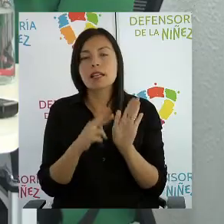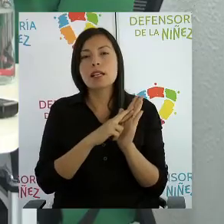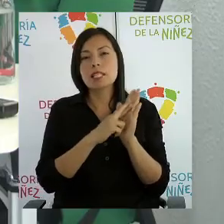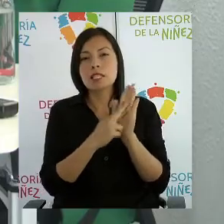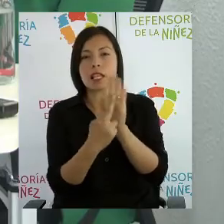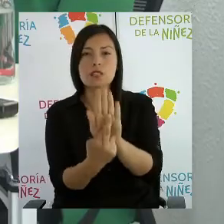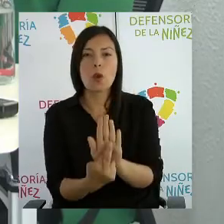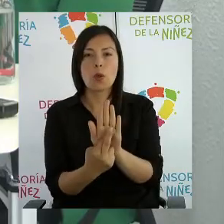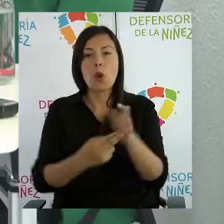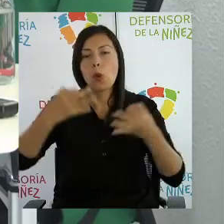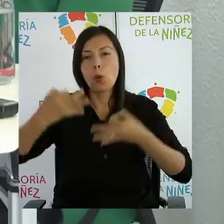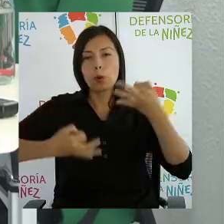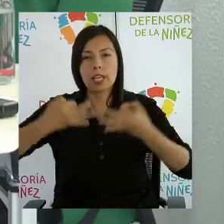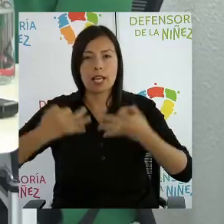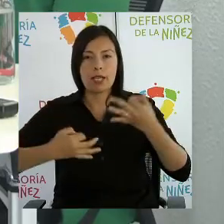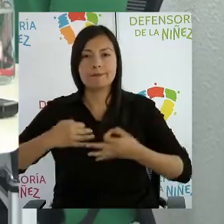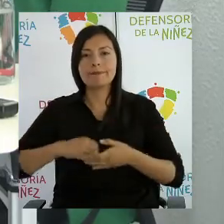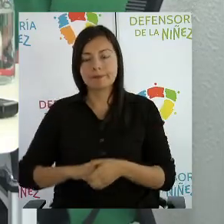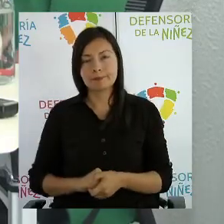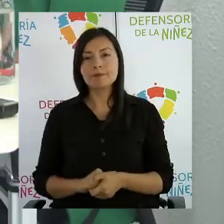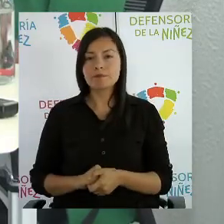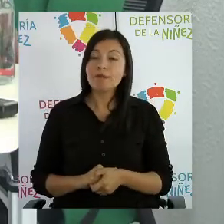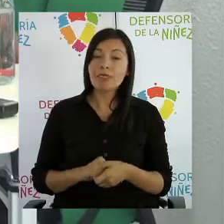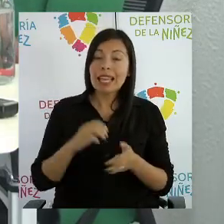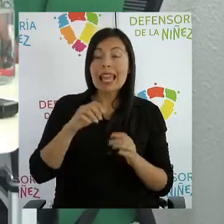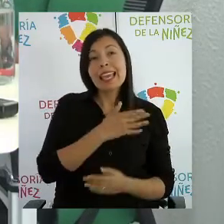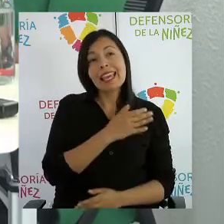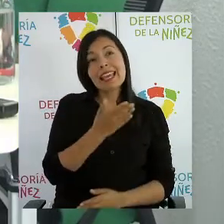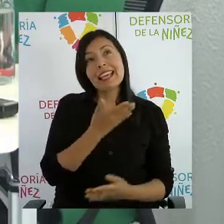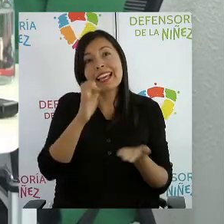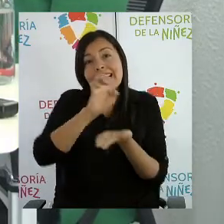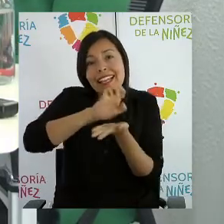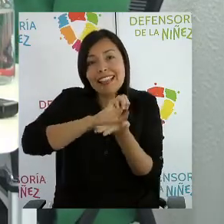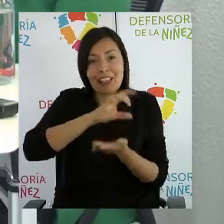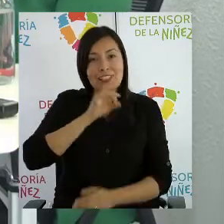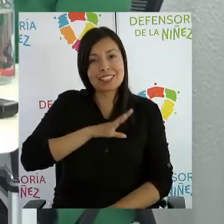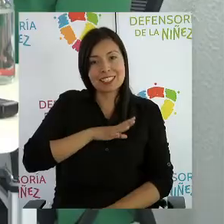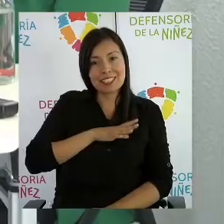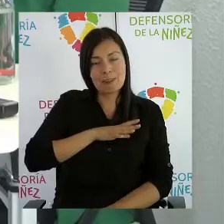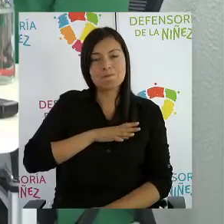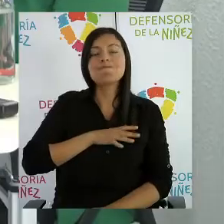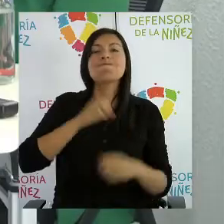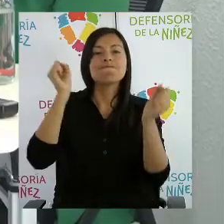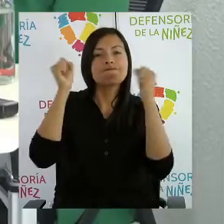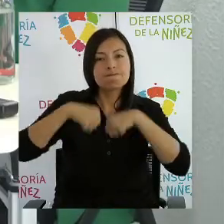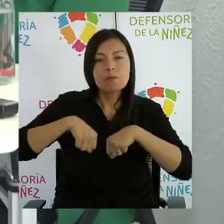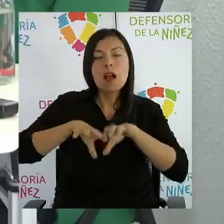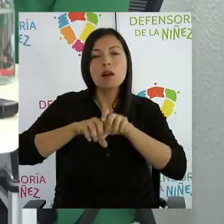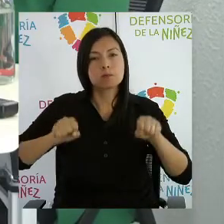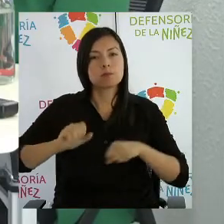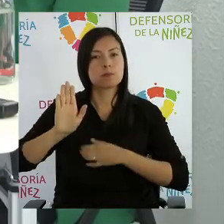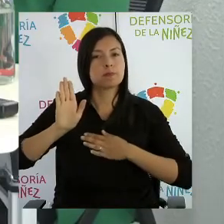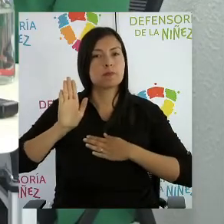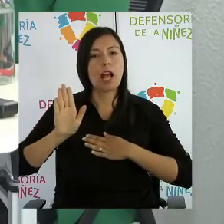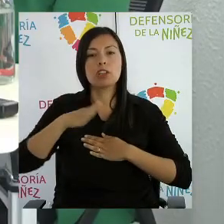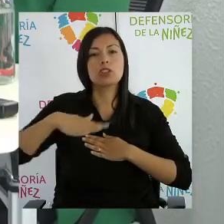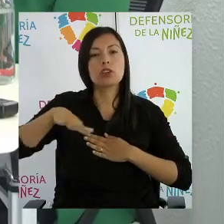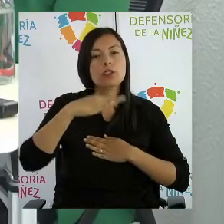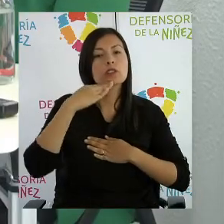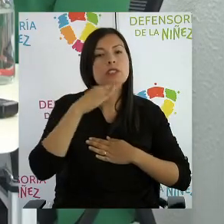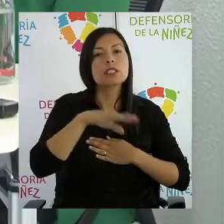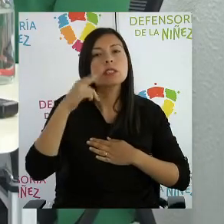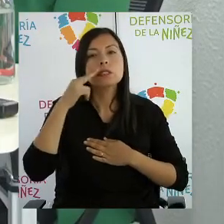hemos desarrollado es la necesidad de que el Estado de Chile se comprometa con entregar a todos los niños, niñas y adolescentes